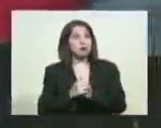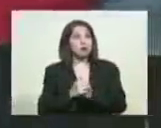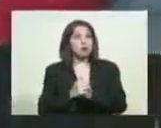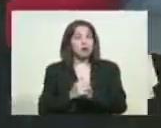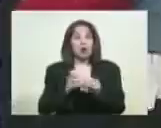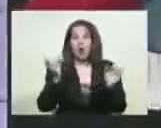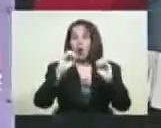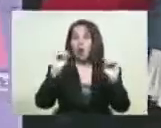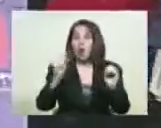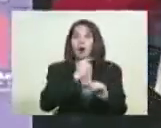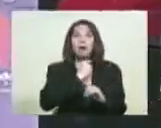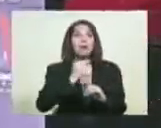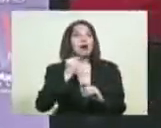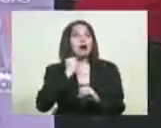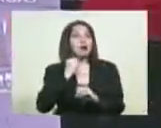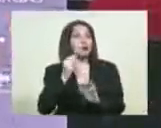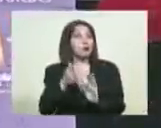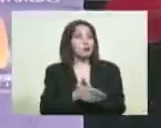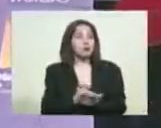O a Macuto.